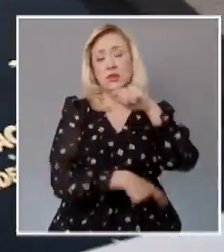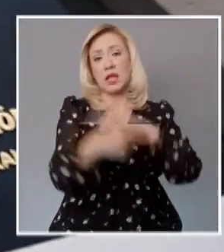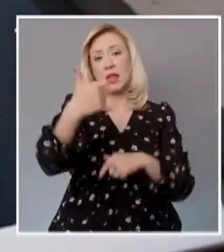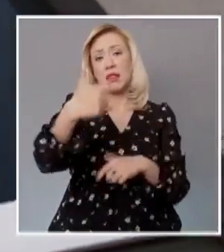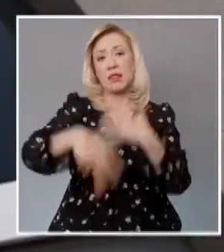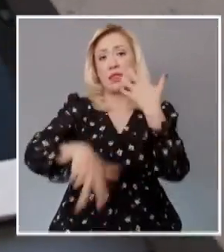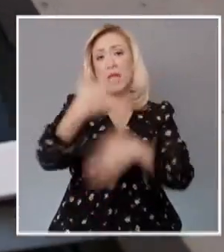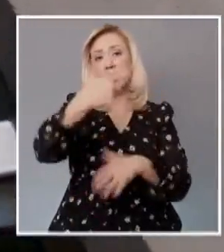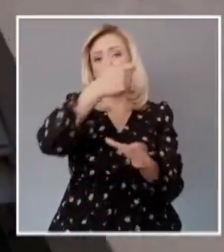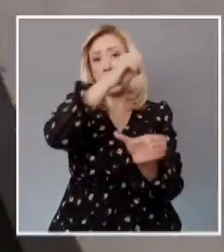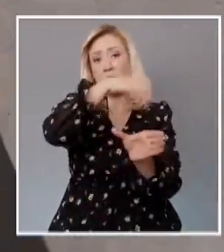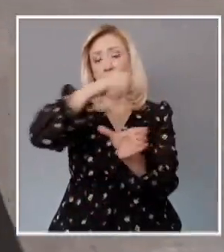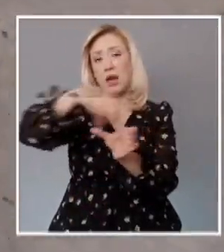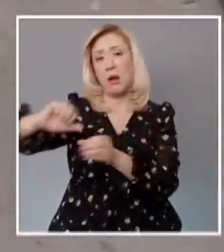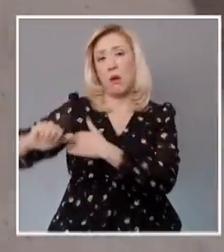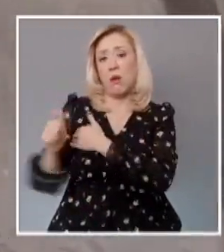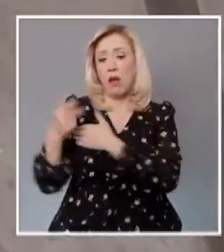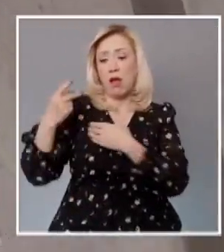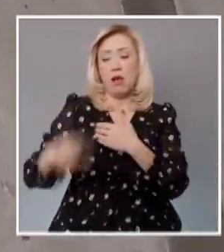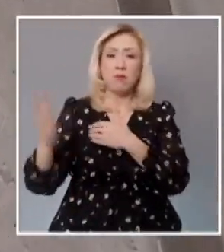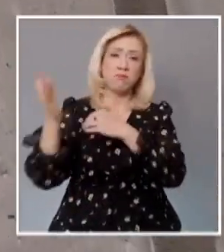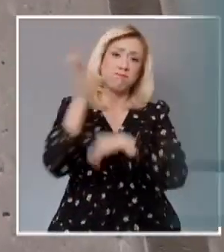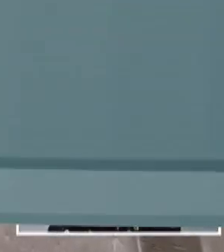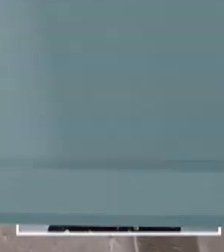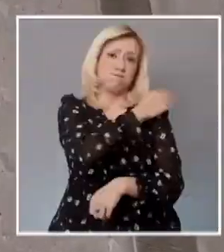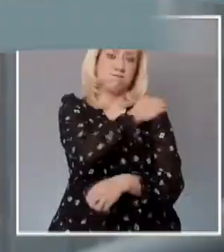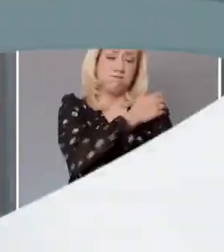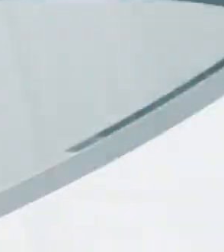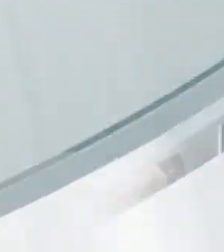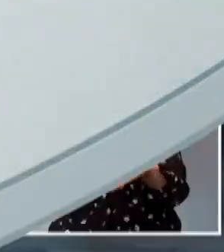la Judicatura Federal.